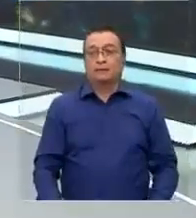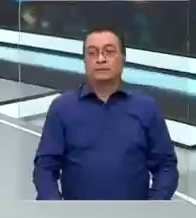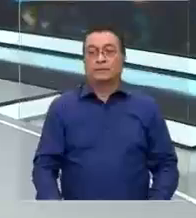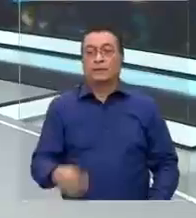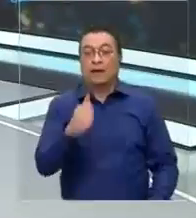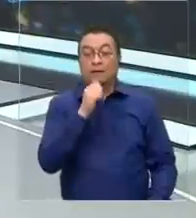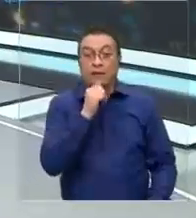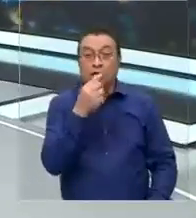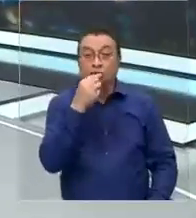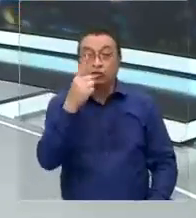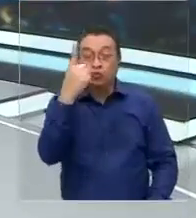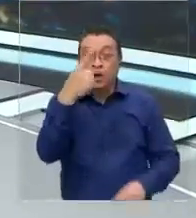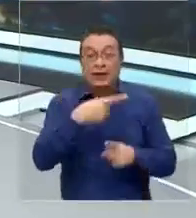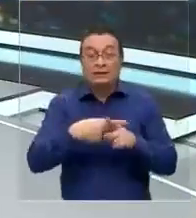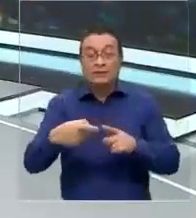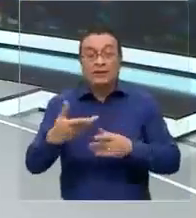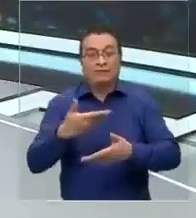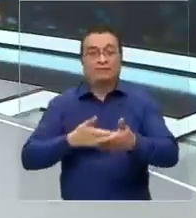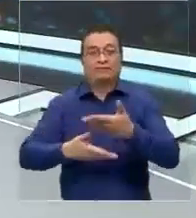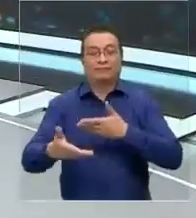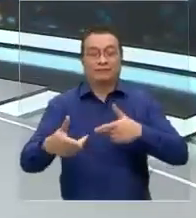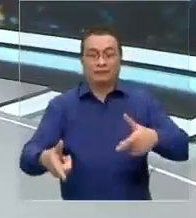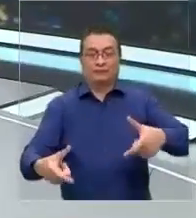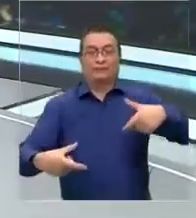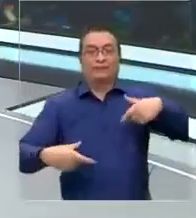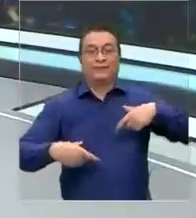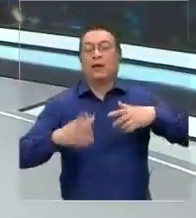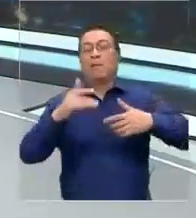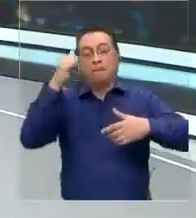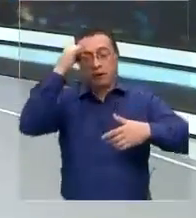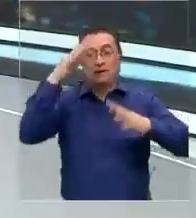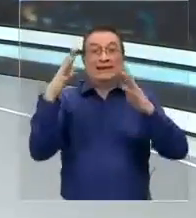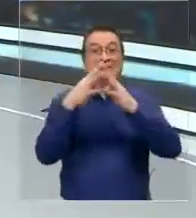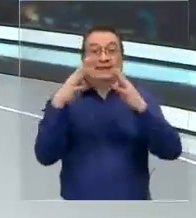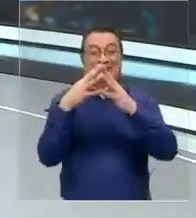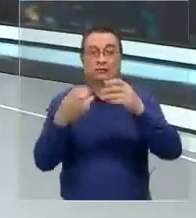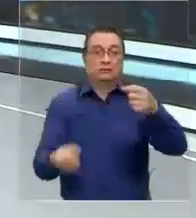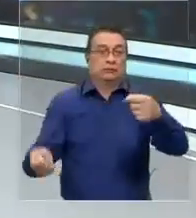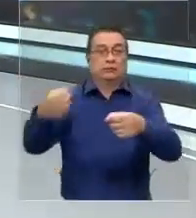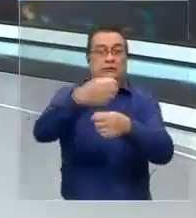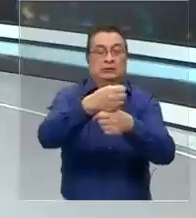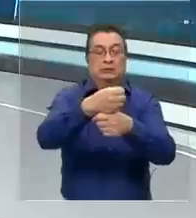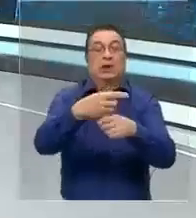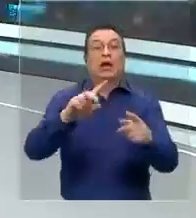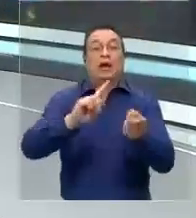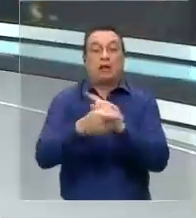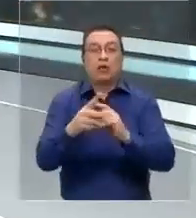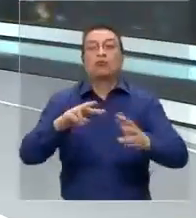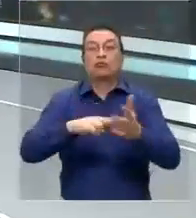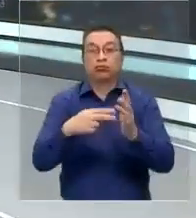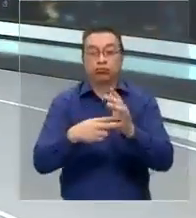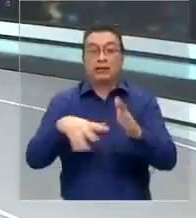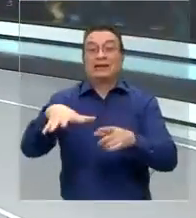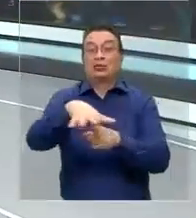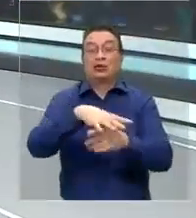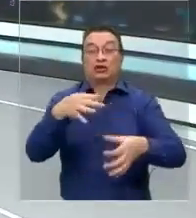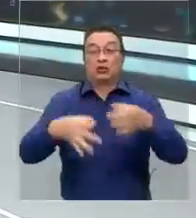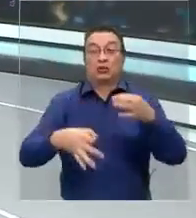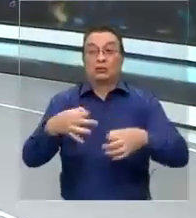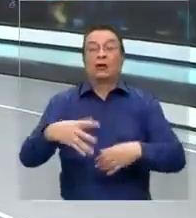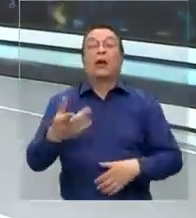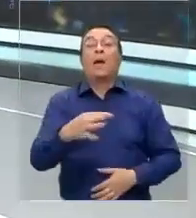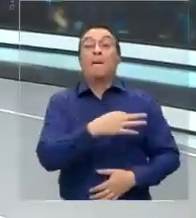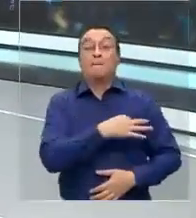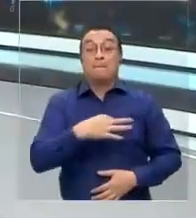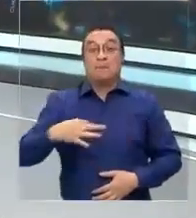Falta menos de una semana para el cambio de mando en el ejército y en medio de la polémica por la citación judicial de la ministra en